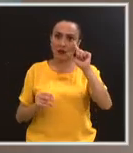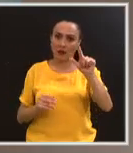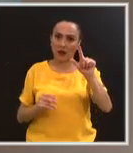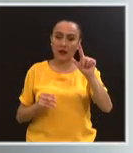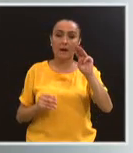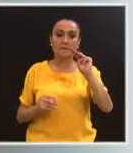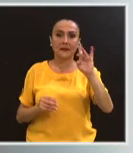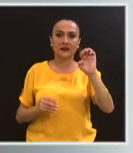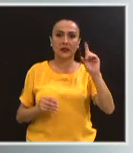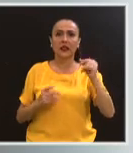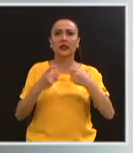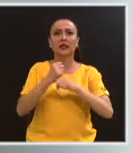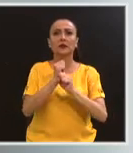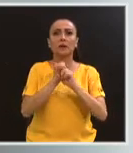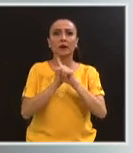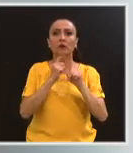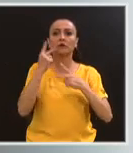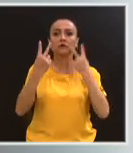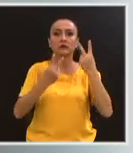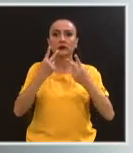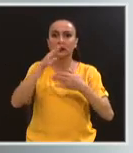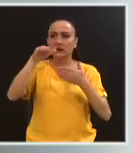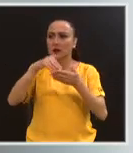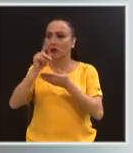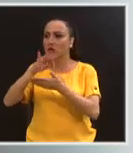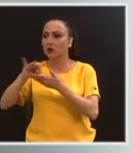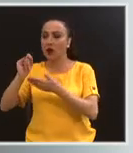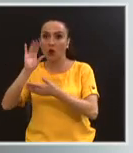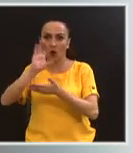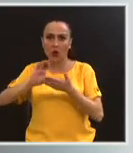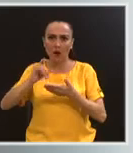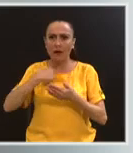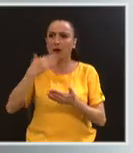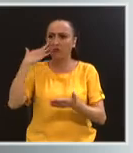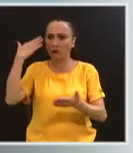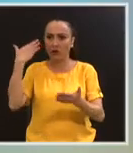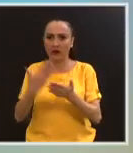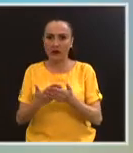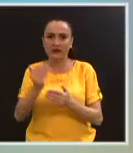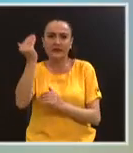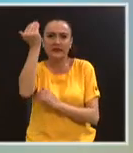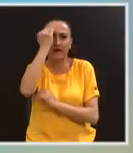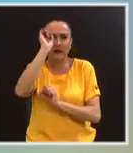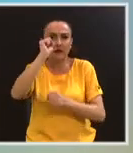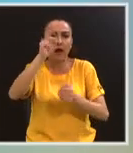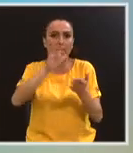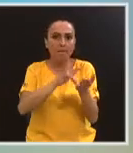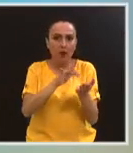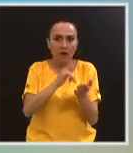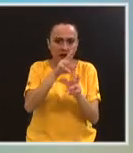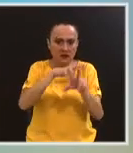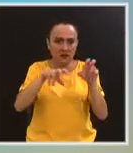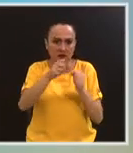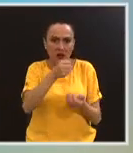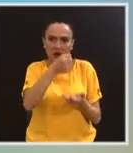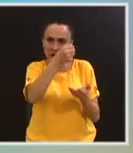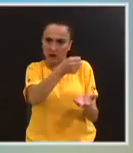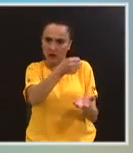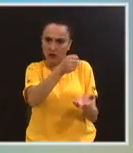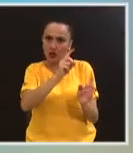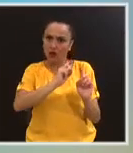misit realizaron 21 visitas a centros educativos para corroborar y saber si se aprovecha la inversión realizada por